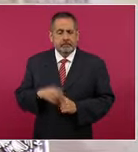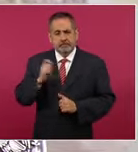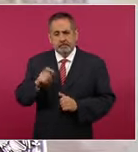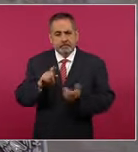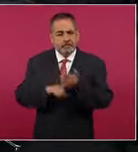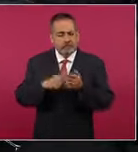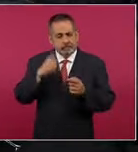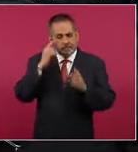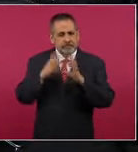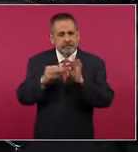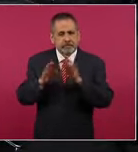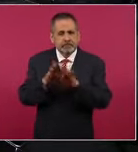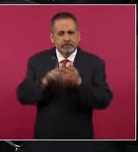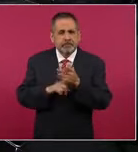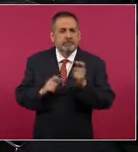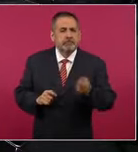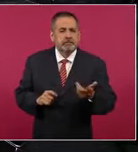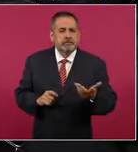paradójico